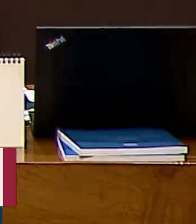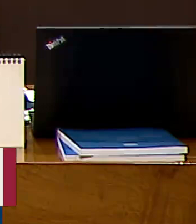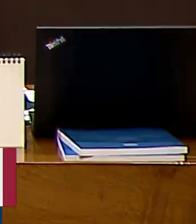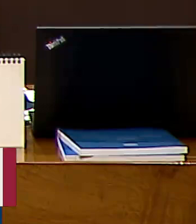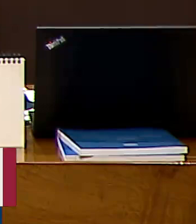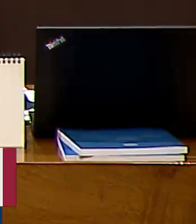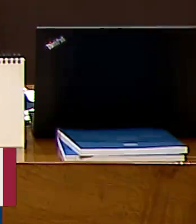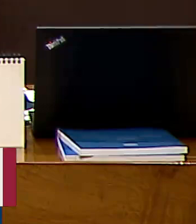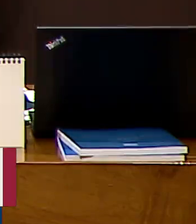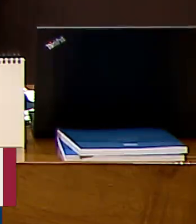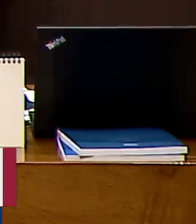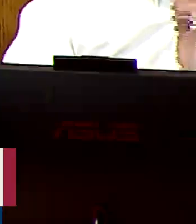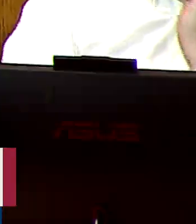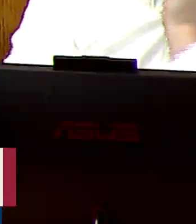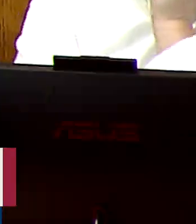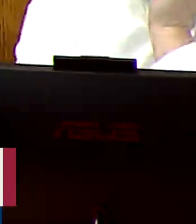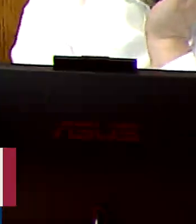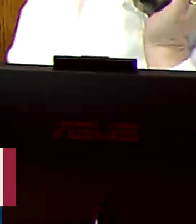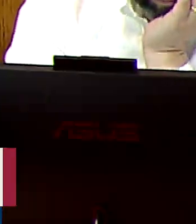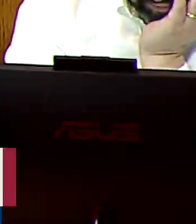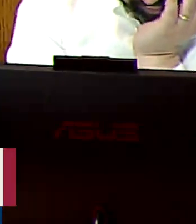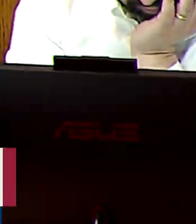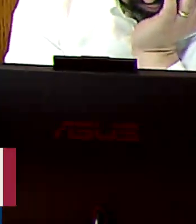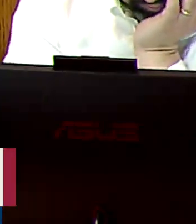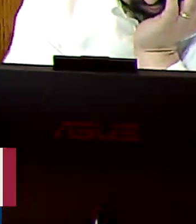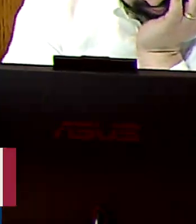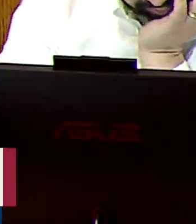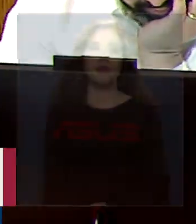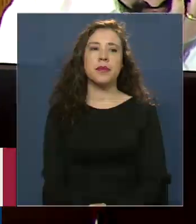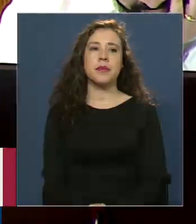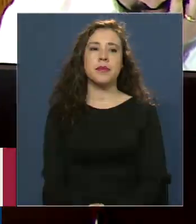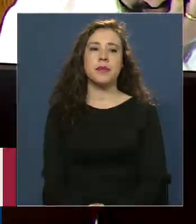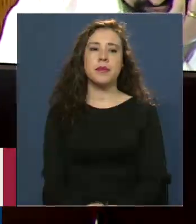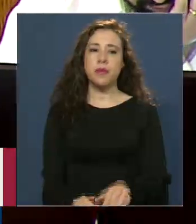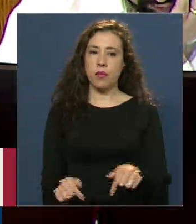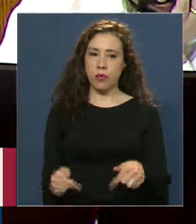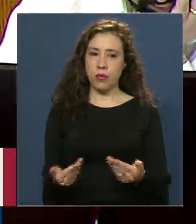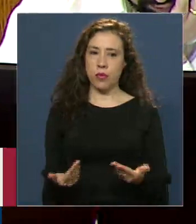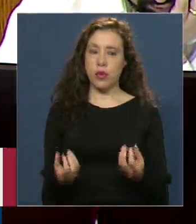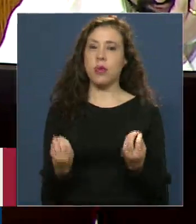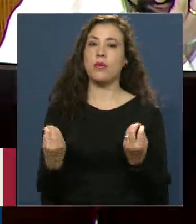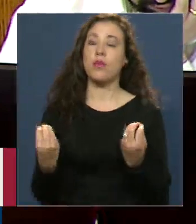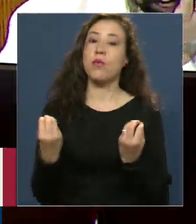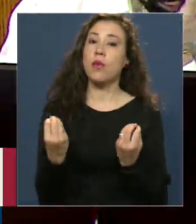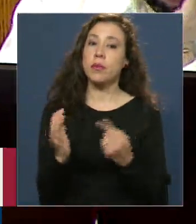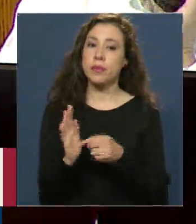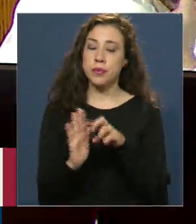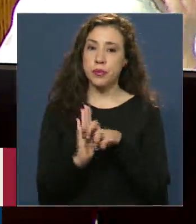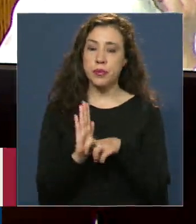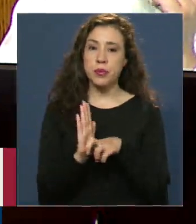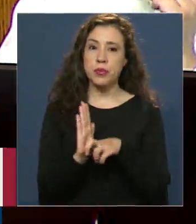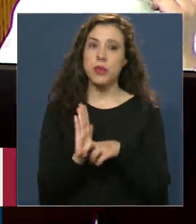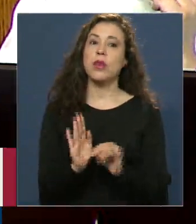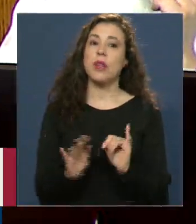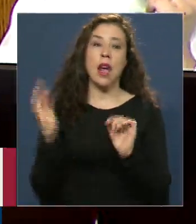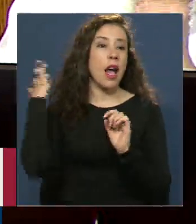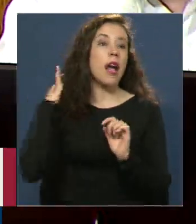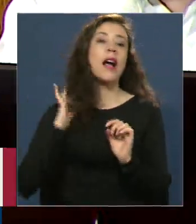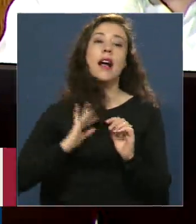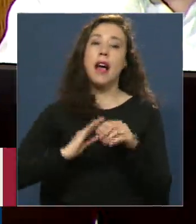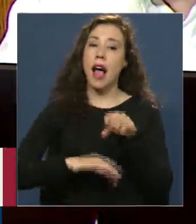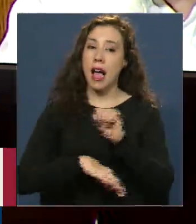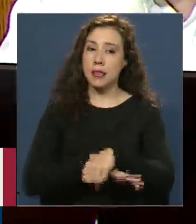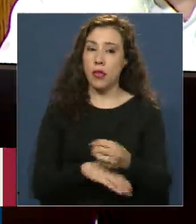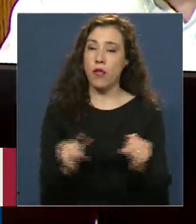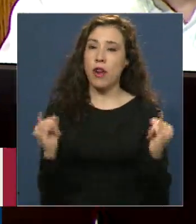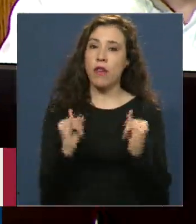Gracias, presidente. Esta es sin duda una buena iniciativa. Fue acogida